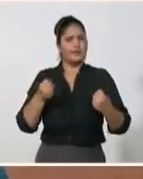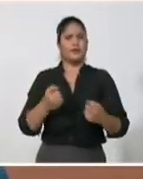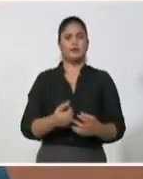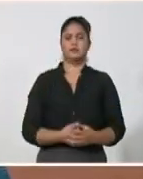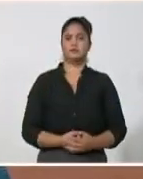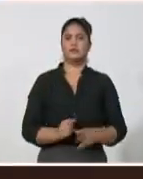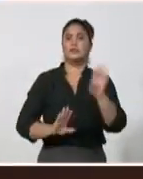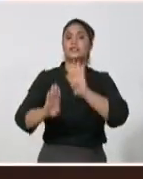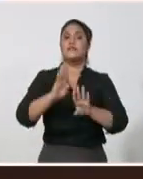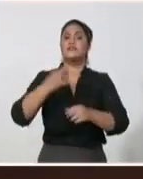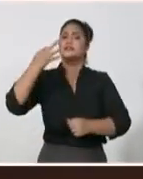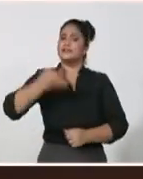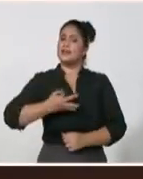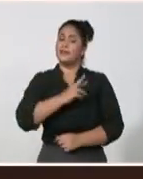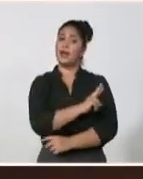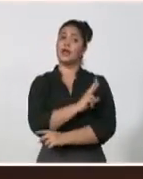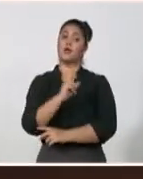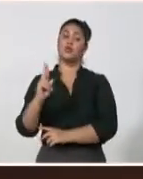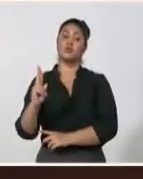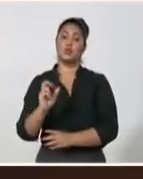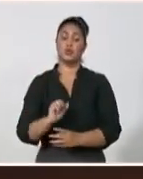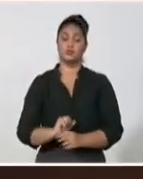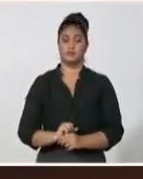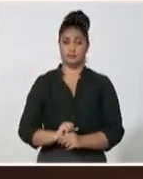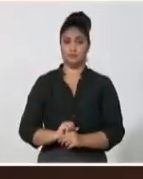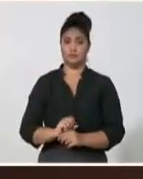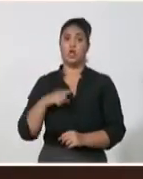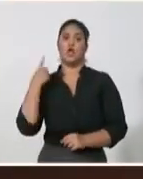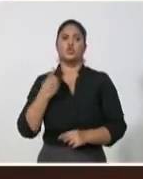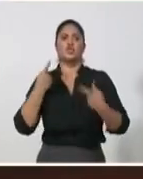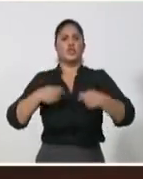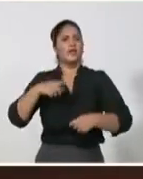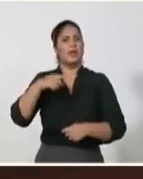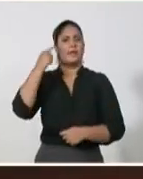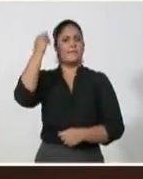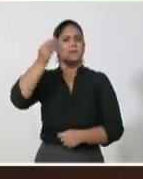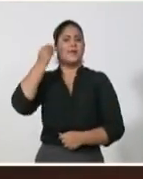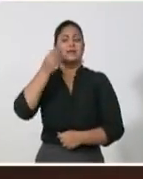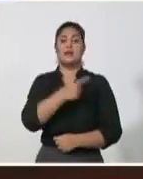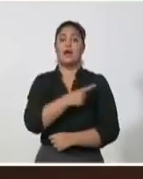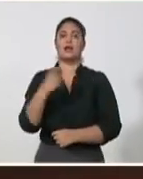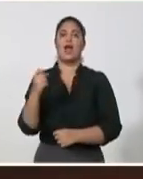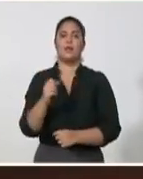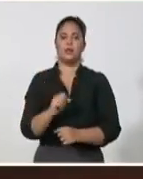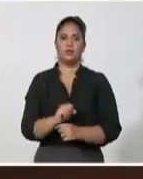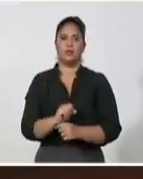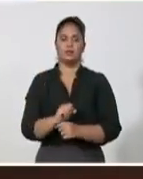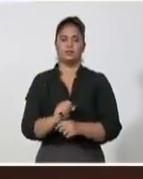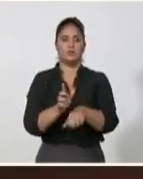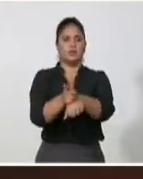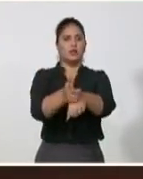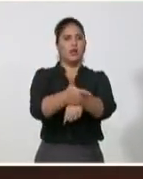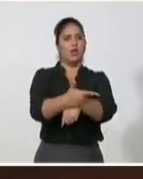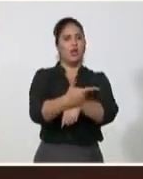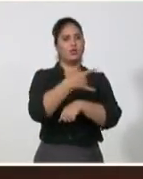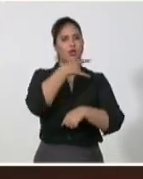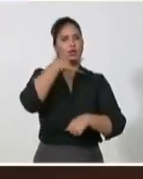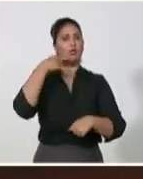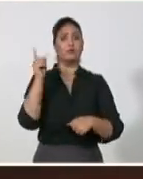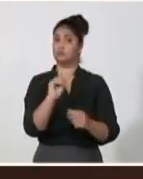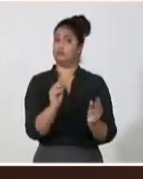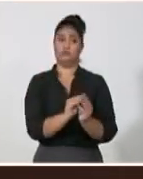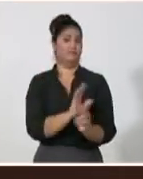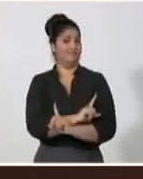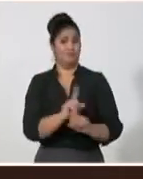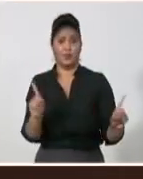plantar. Y con la complejidad del problema que nosotros tenemos, tenemos que tener tenacidad, para que a pesar de que haya mucha adversidad, uno está constantemente diciendo cómo nos vamos por